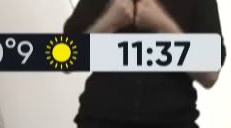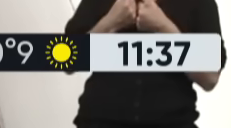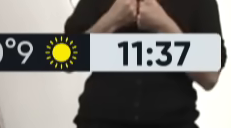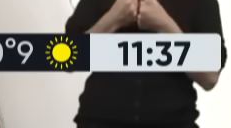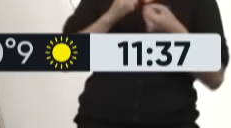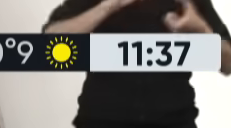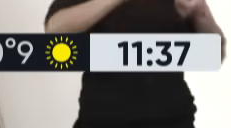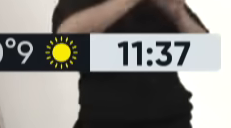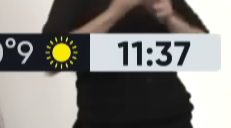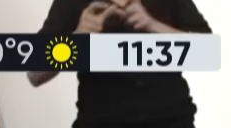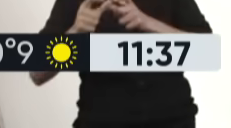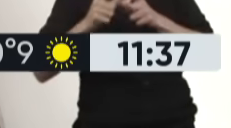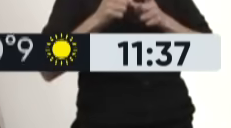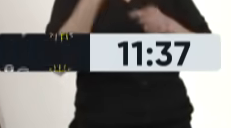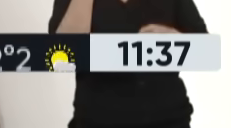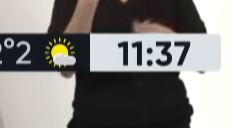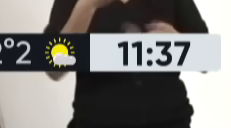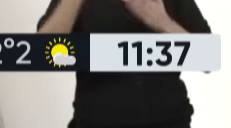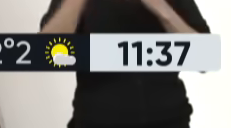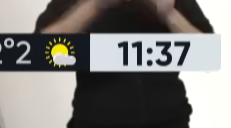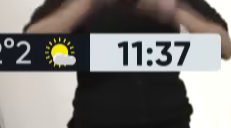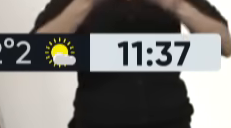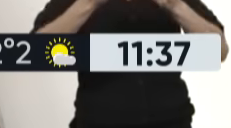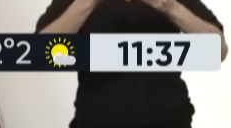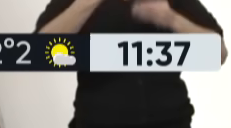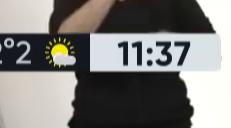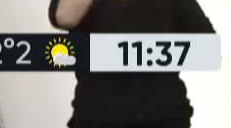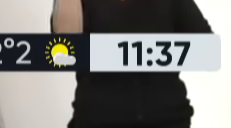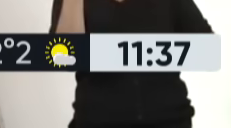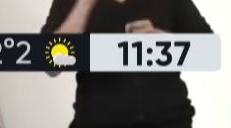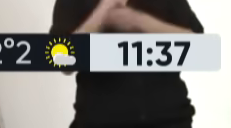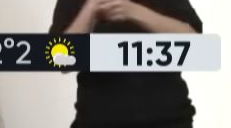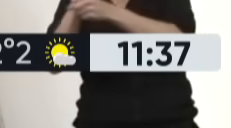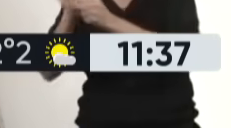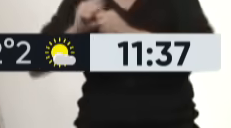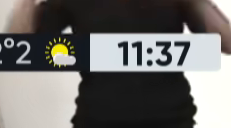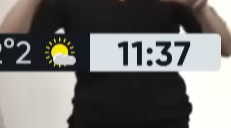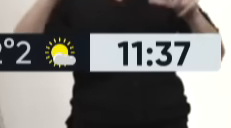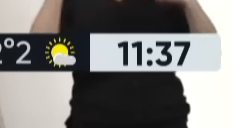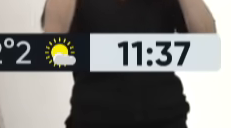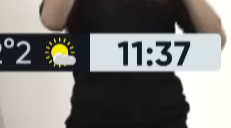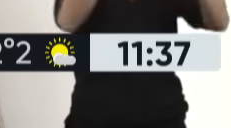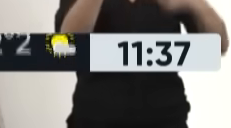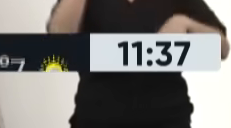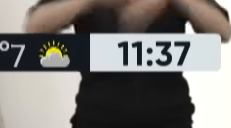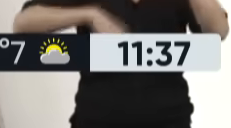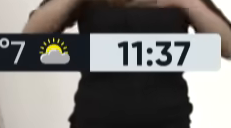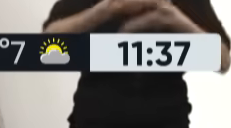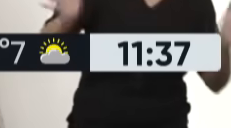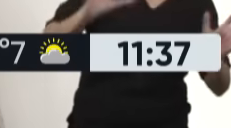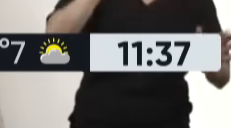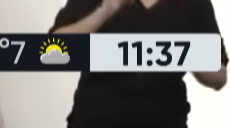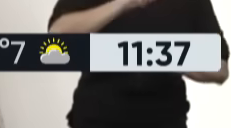presupuesto para obras públicas. Hay un reclamo particular sobre rutas nacionales. Quería saber si iba a haber una cuestión de reciprocidad al respecto de las provincias que sí